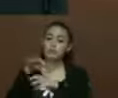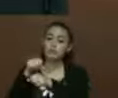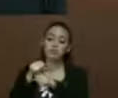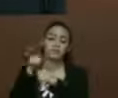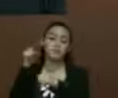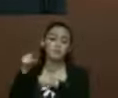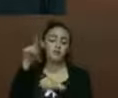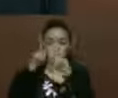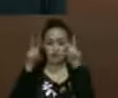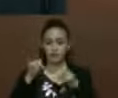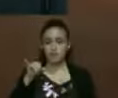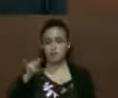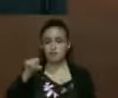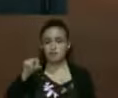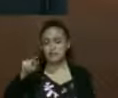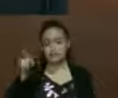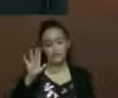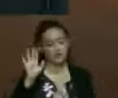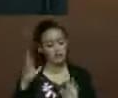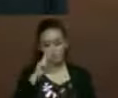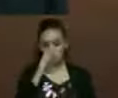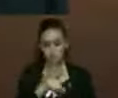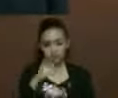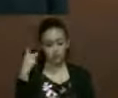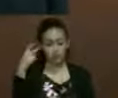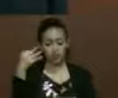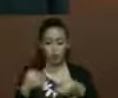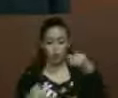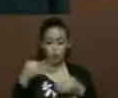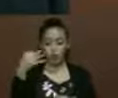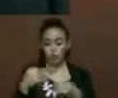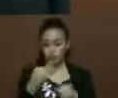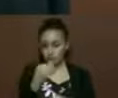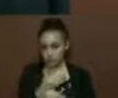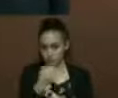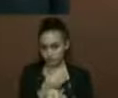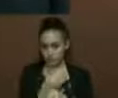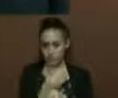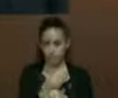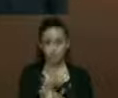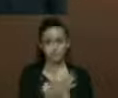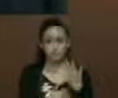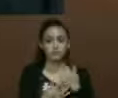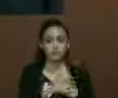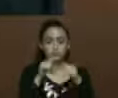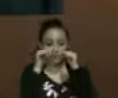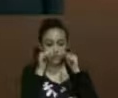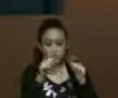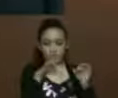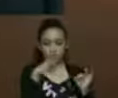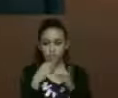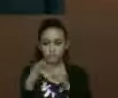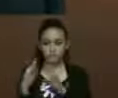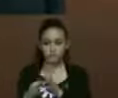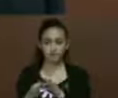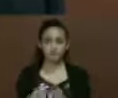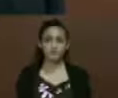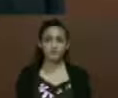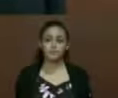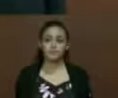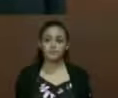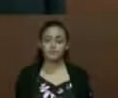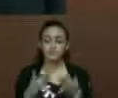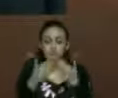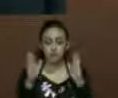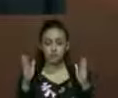de la fiscalía y el juez, en este caso ya, al ponerlo a disposición. Y se